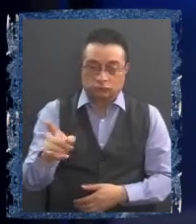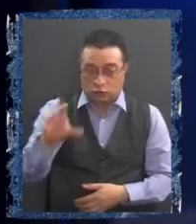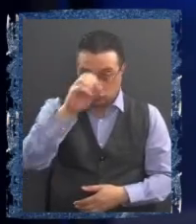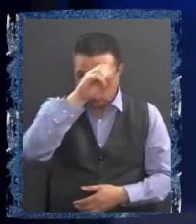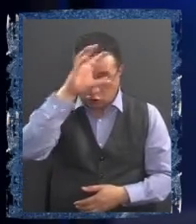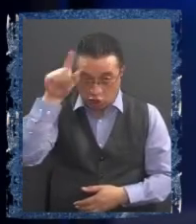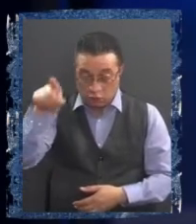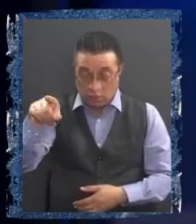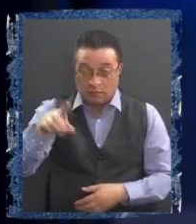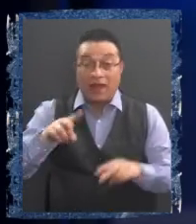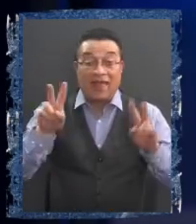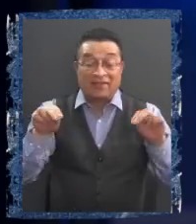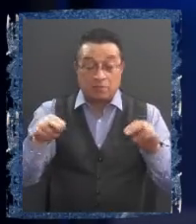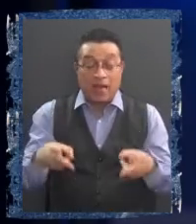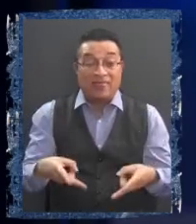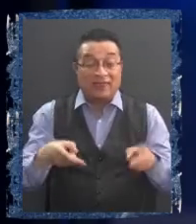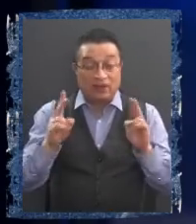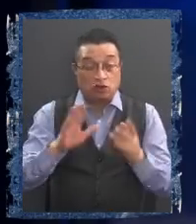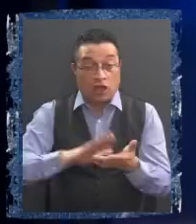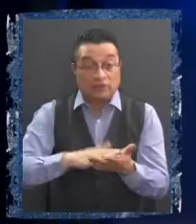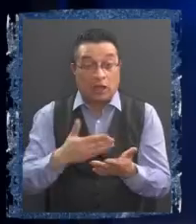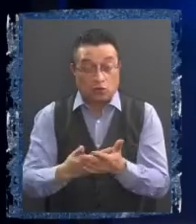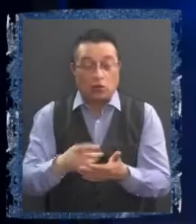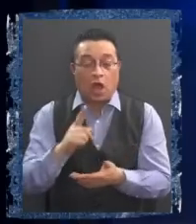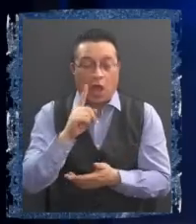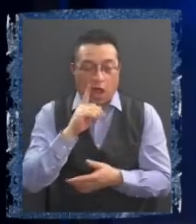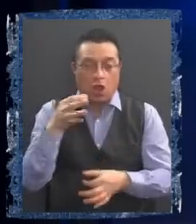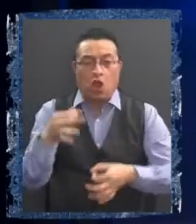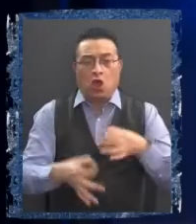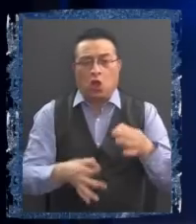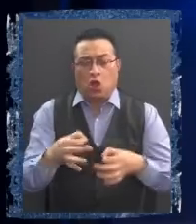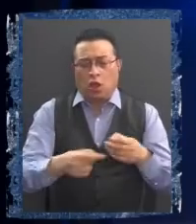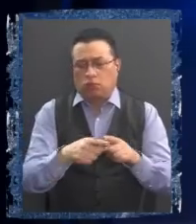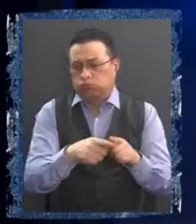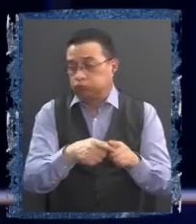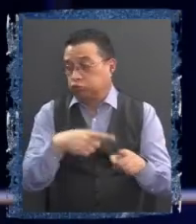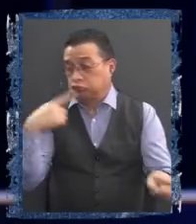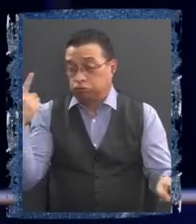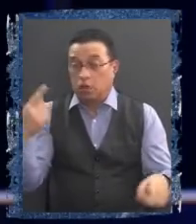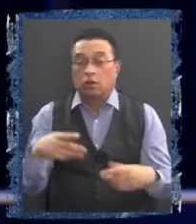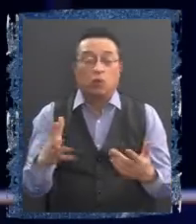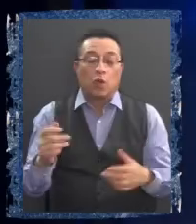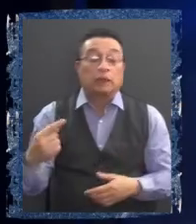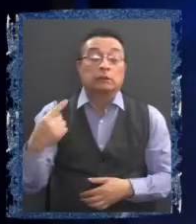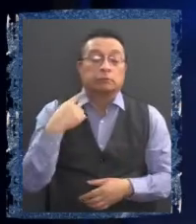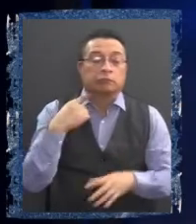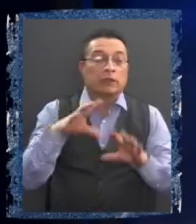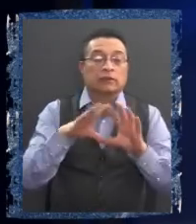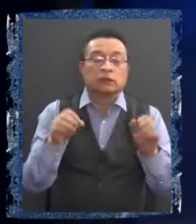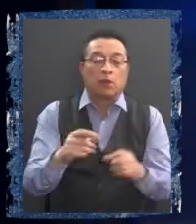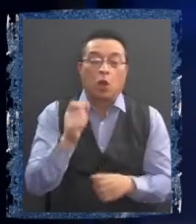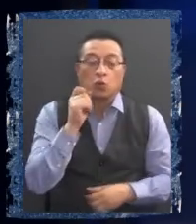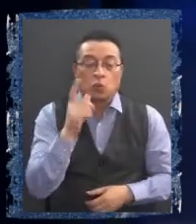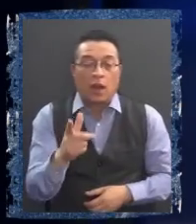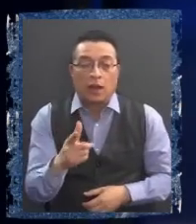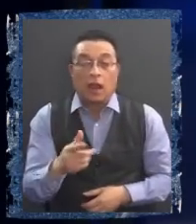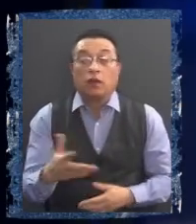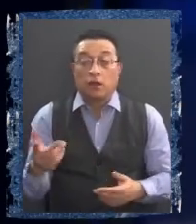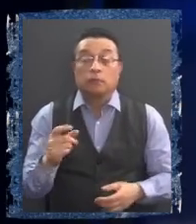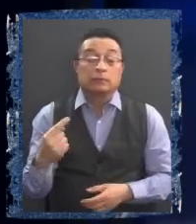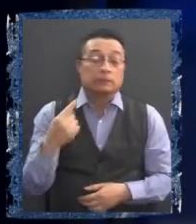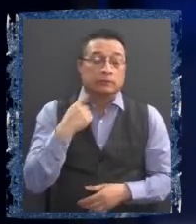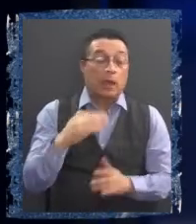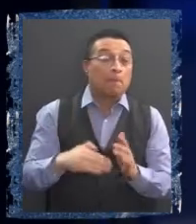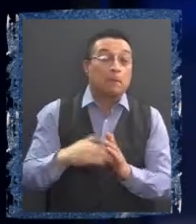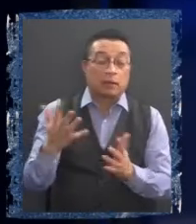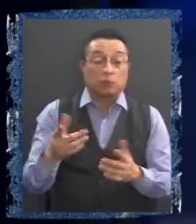que en materia de derecho a la salud ha tenido una judicialización intensa. ¿Y cuál es el perjuicio para el sistema? Hay varios. El perjuicio principal yo lo